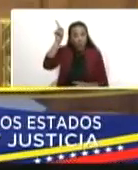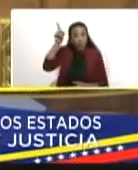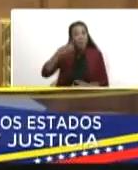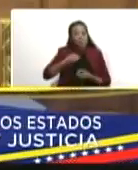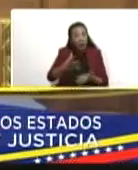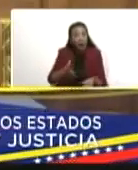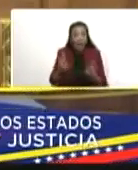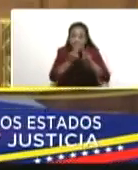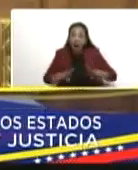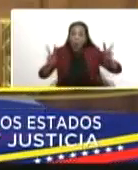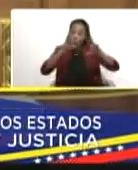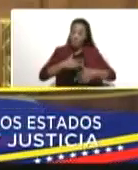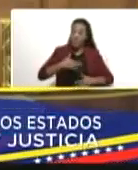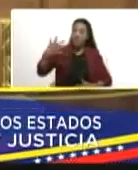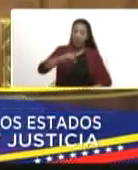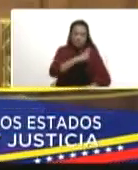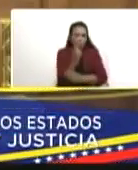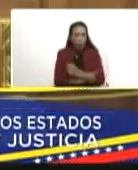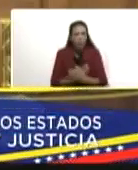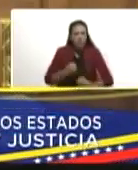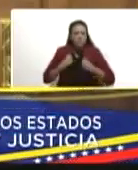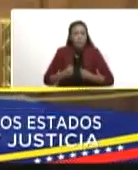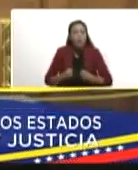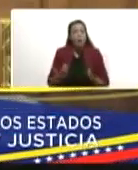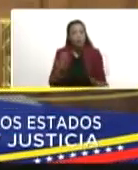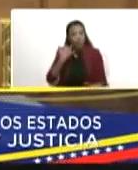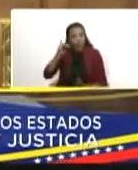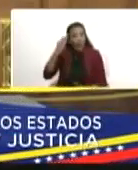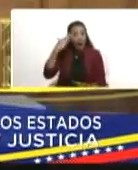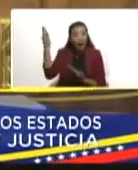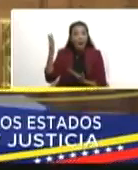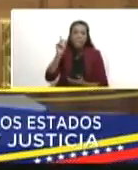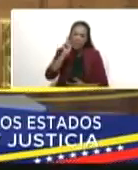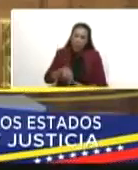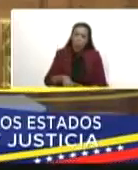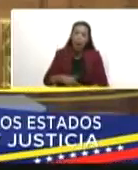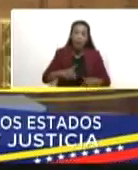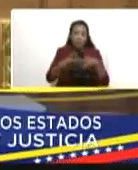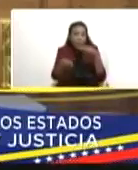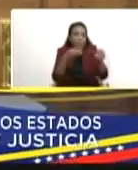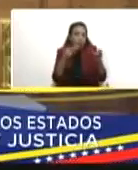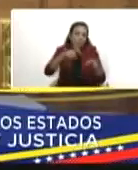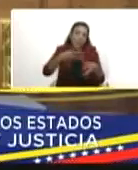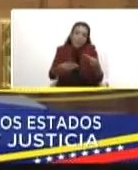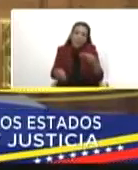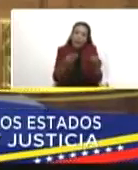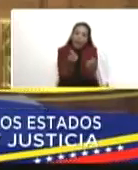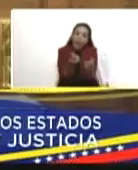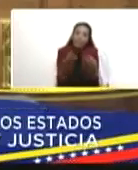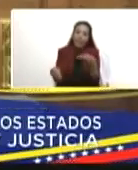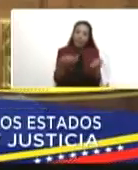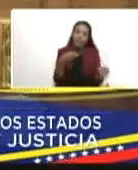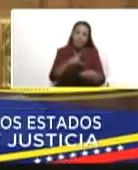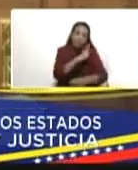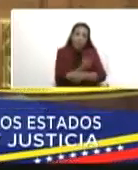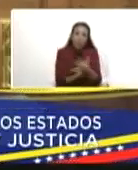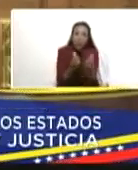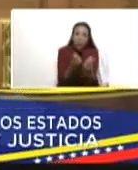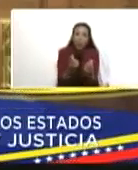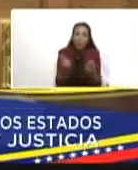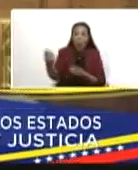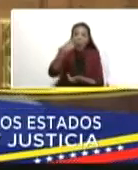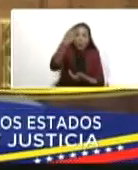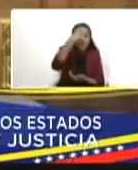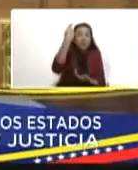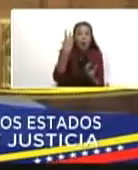que son valores espirituales fuerzas espirituales que tiene uno pero también de fuerzas materiales conseguiremos